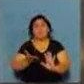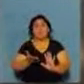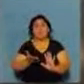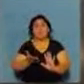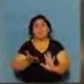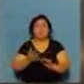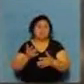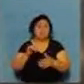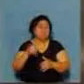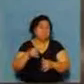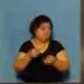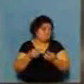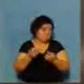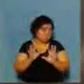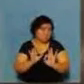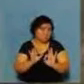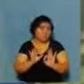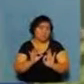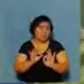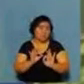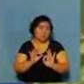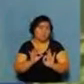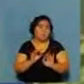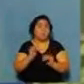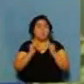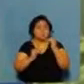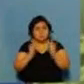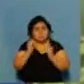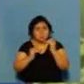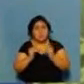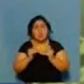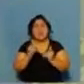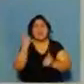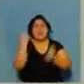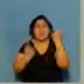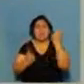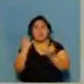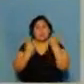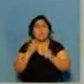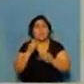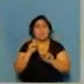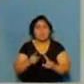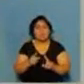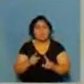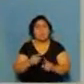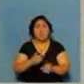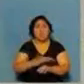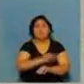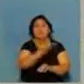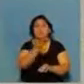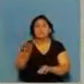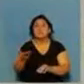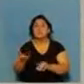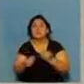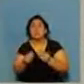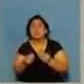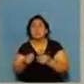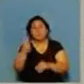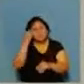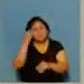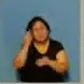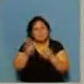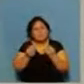bueno, como te decía, nosotros lo medimos en lo económico, por supuesto, pero también en lo social y también en lo ambiental, y ahí